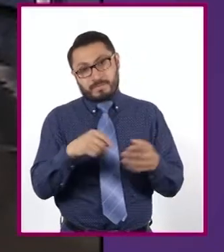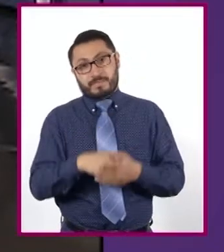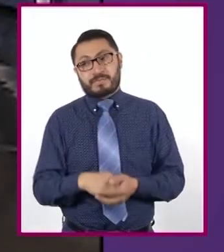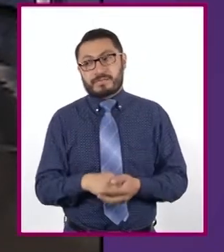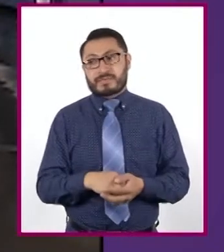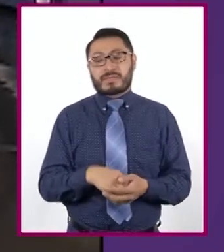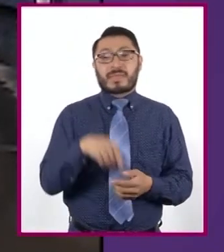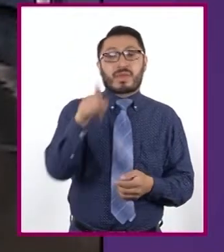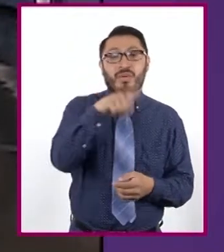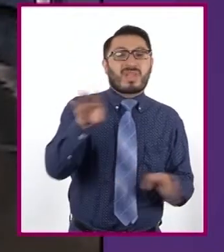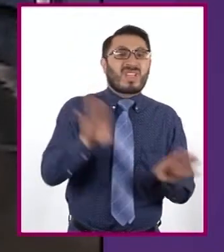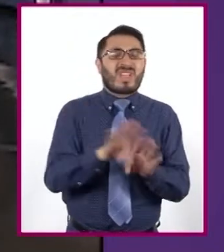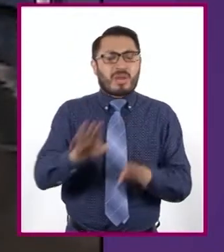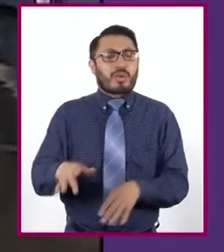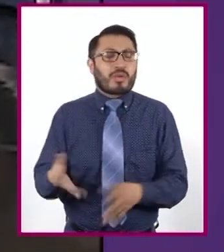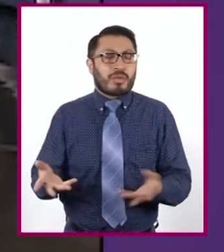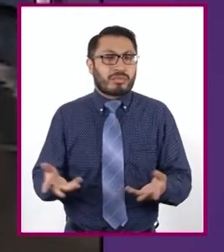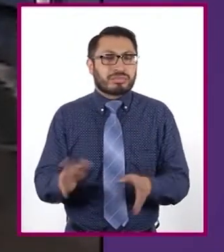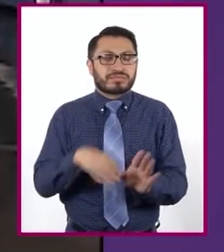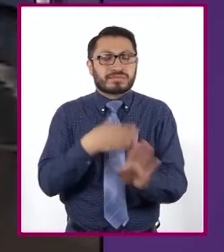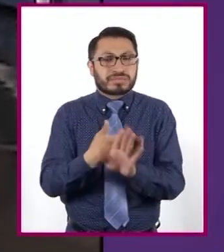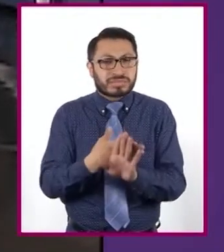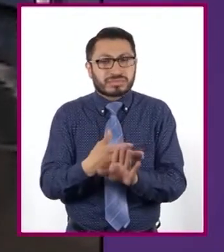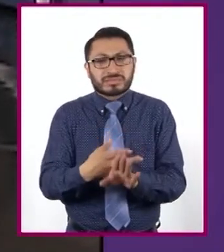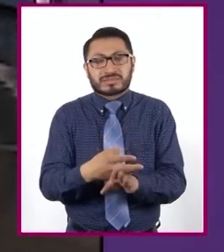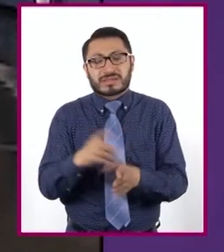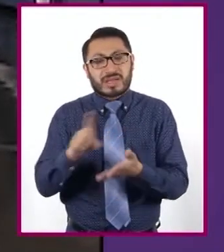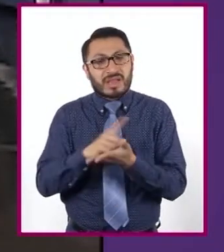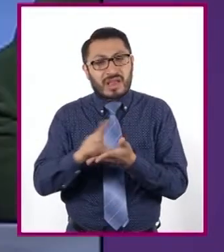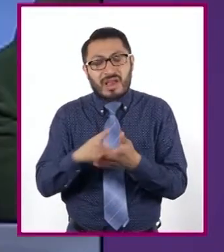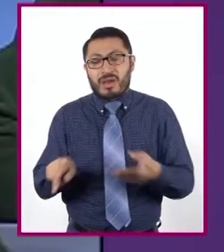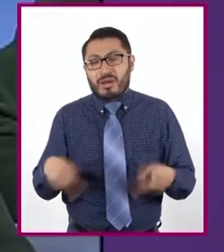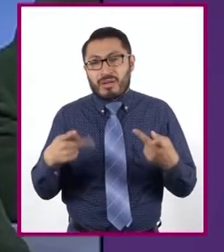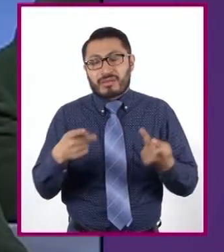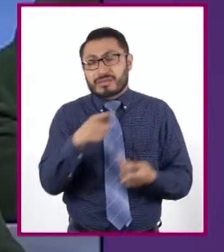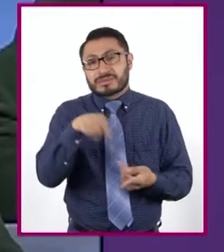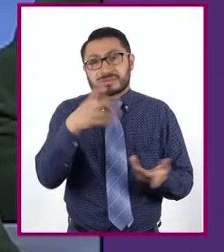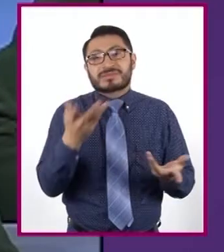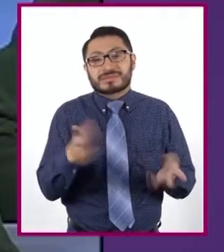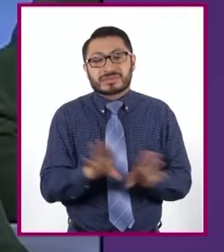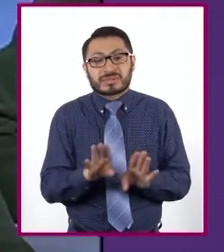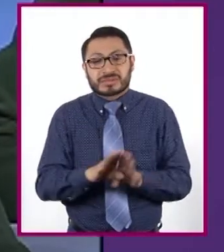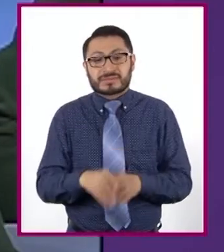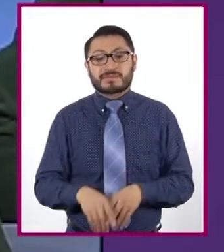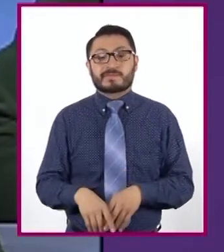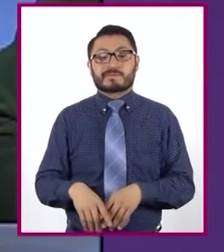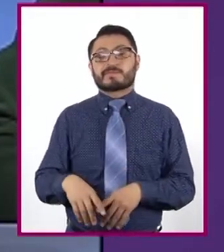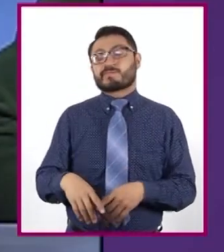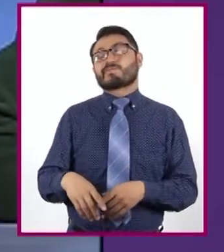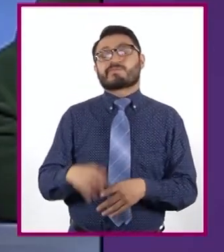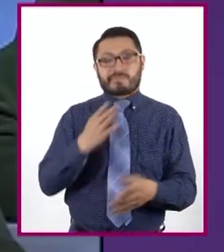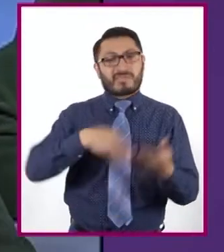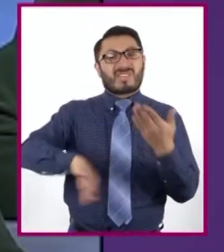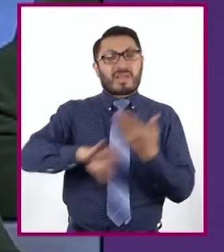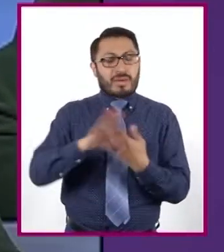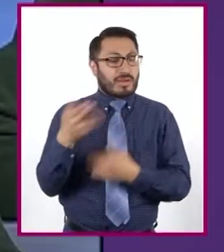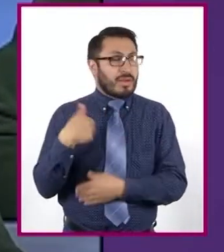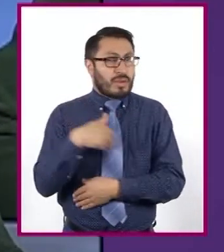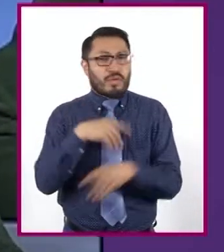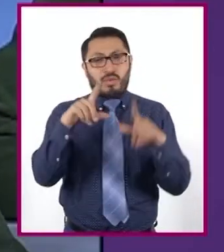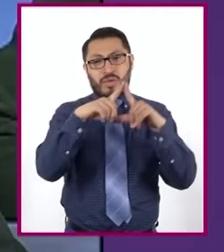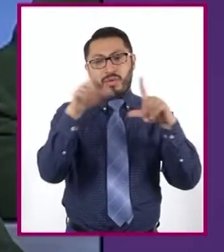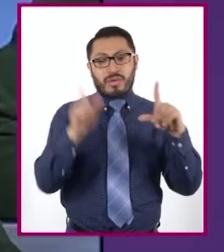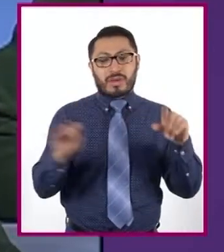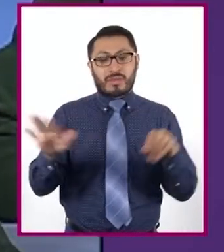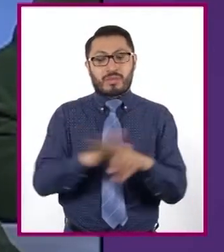¿cómo afecta? ¿Cómo afecta el tráfico de drogas? Afecta a todos nosotros como país porque es